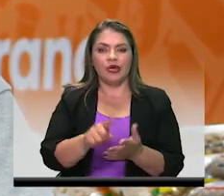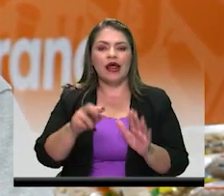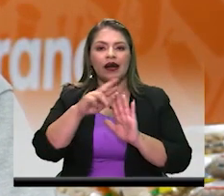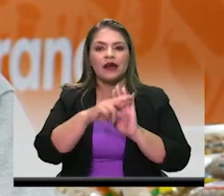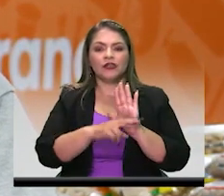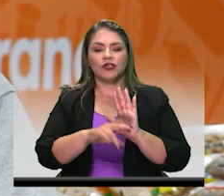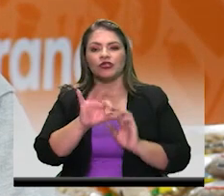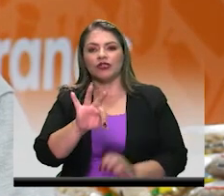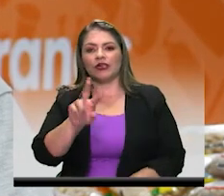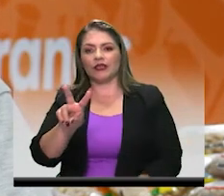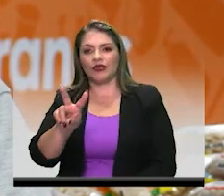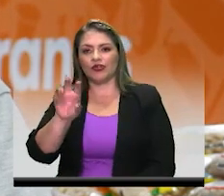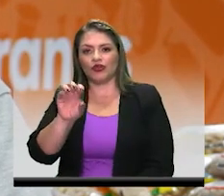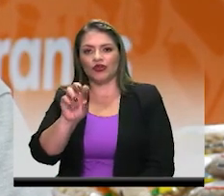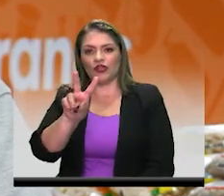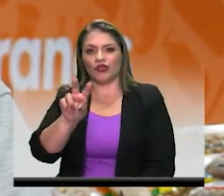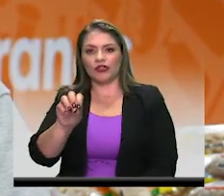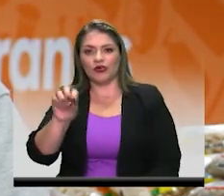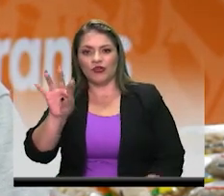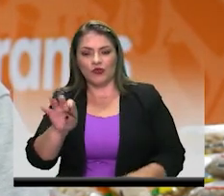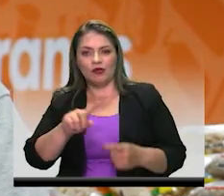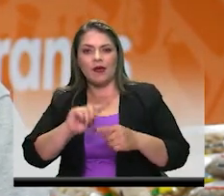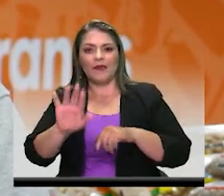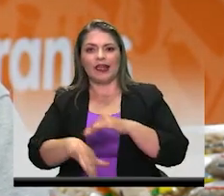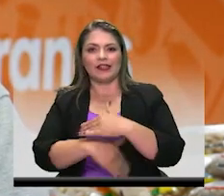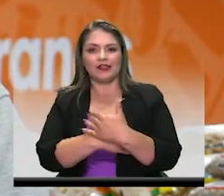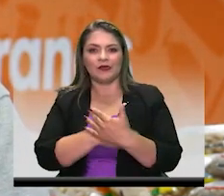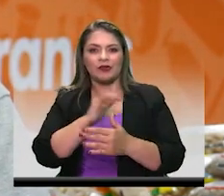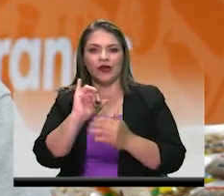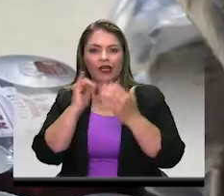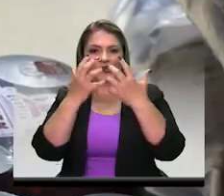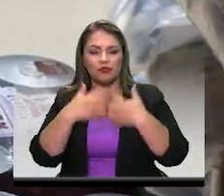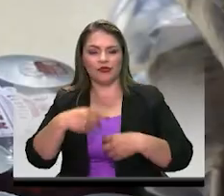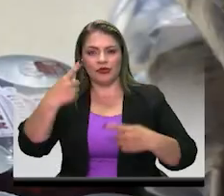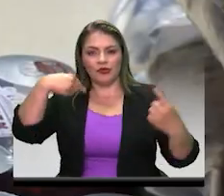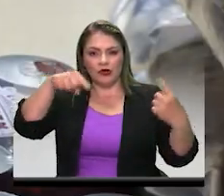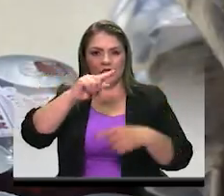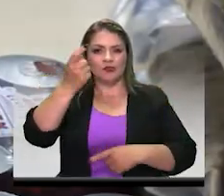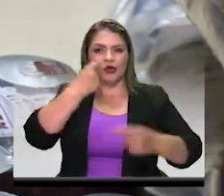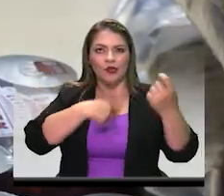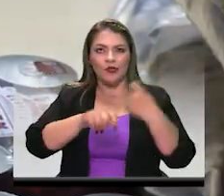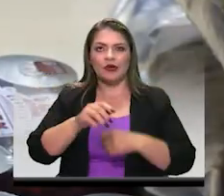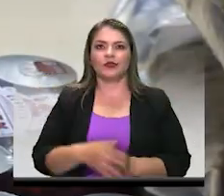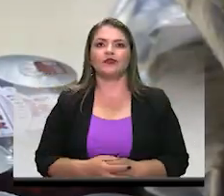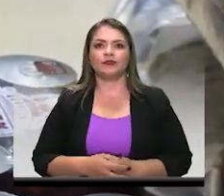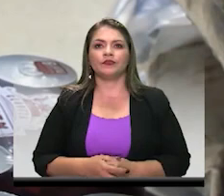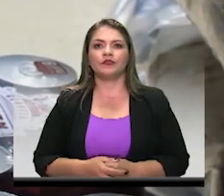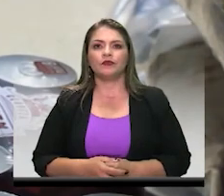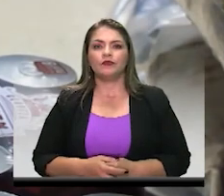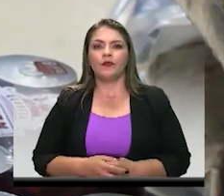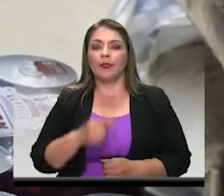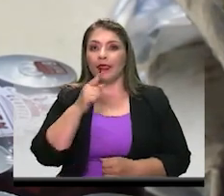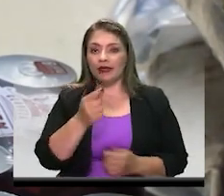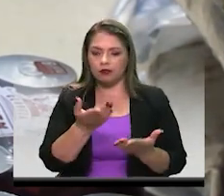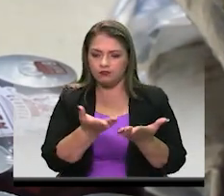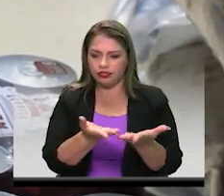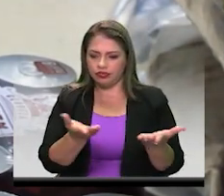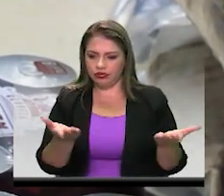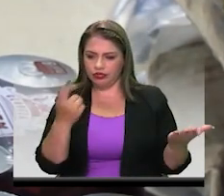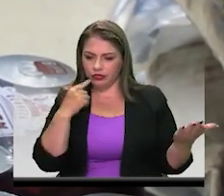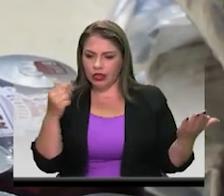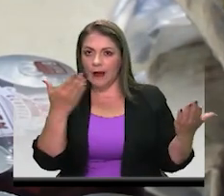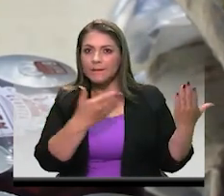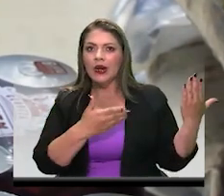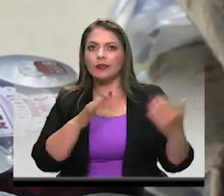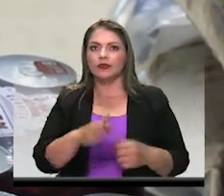32209, expedida por el Ministerio de Industria, Turismo y Comercio. En desarrollo de estas verificaciones de contenido neto